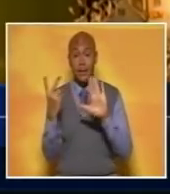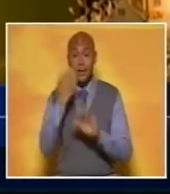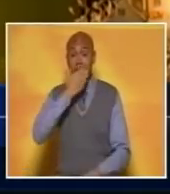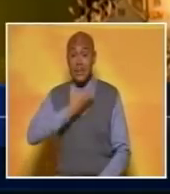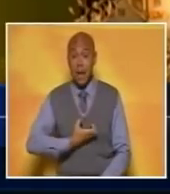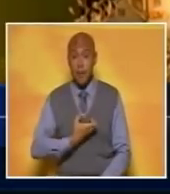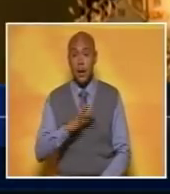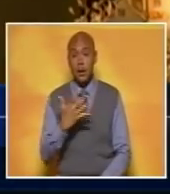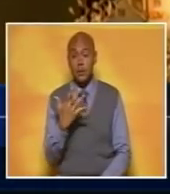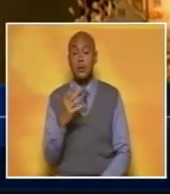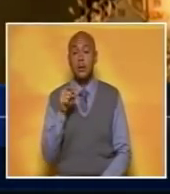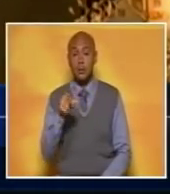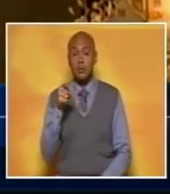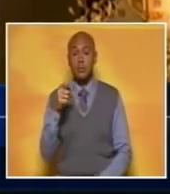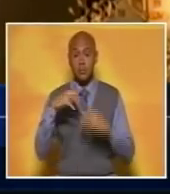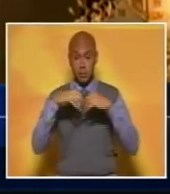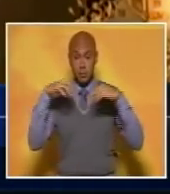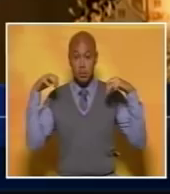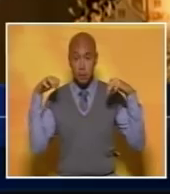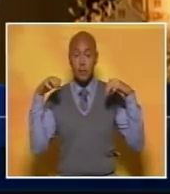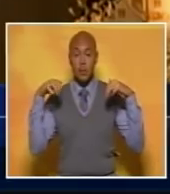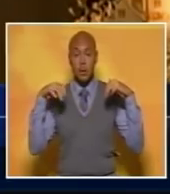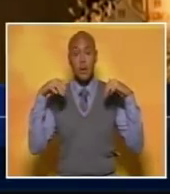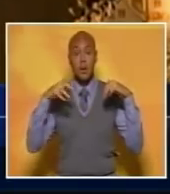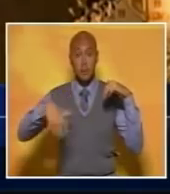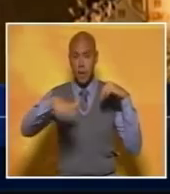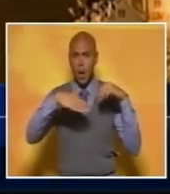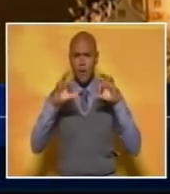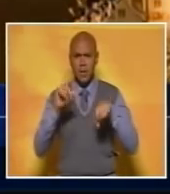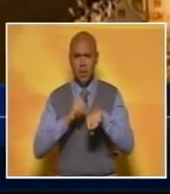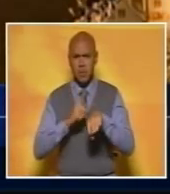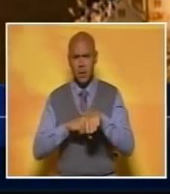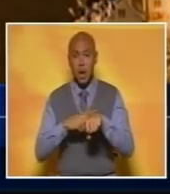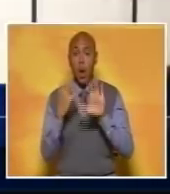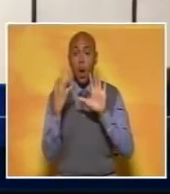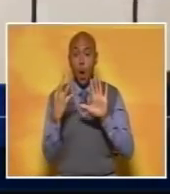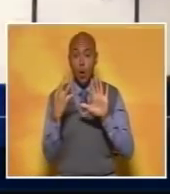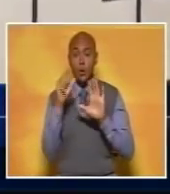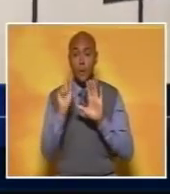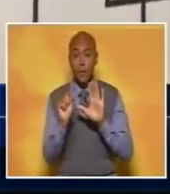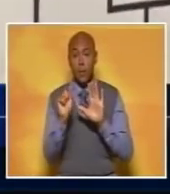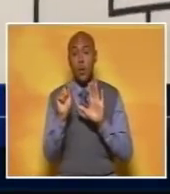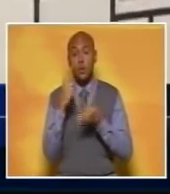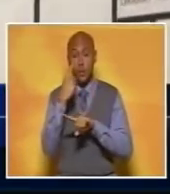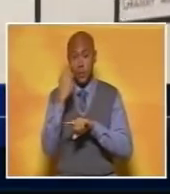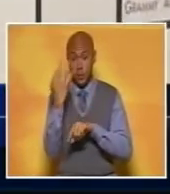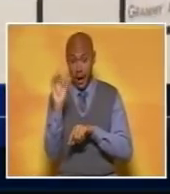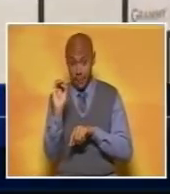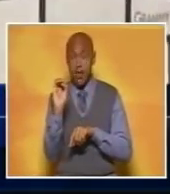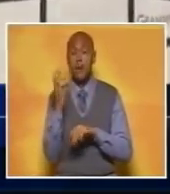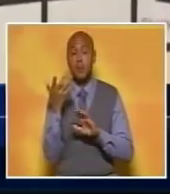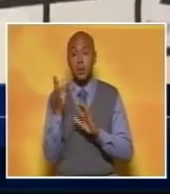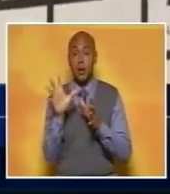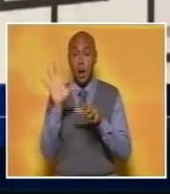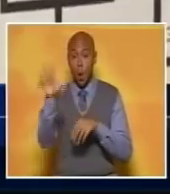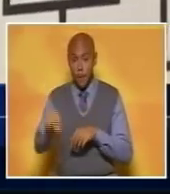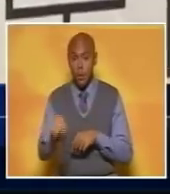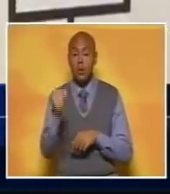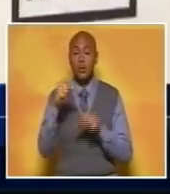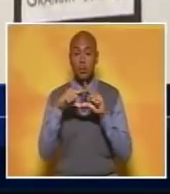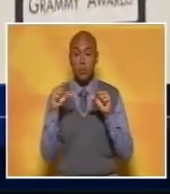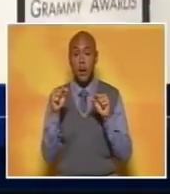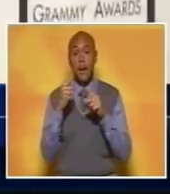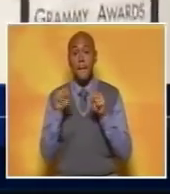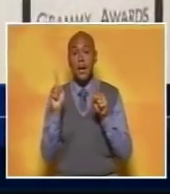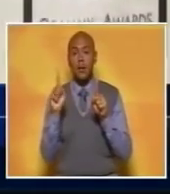diciembre en la sala Fillmore de Miami Beach. La hora de inicio eran las 8:30 de la noche cuando adquirió las entradas, pero en